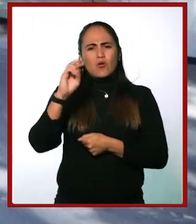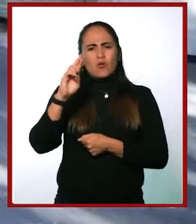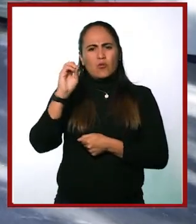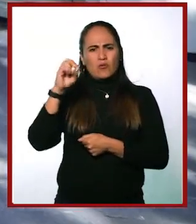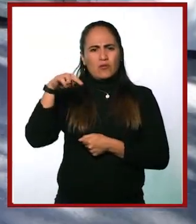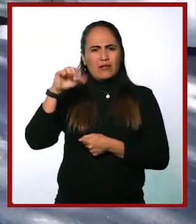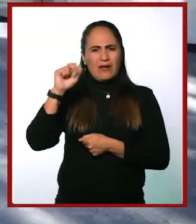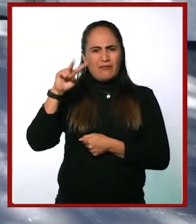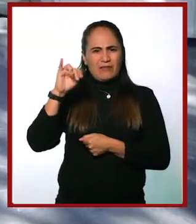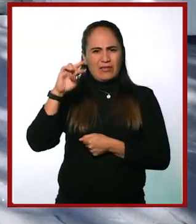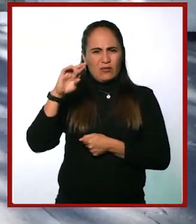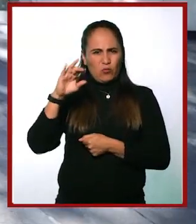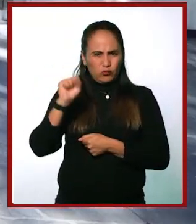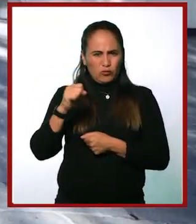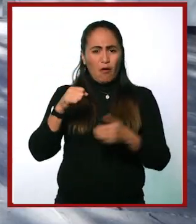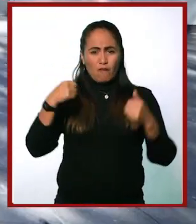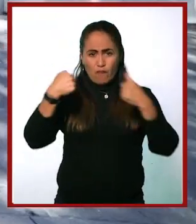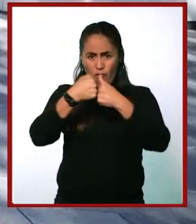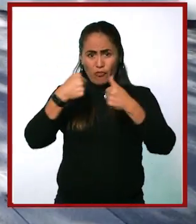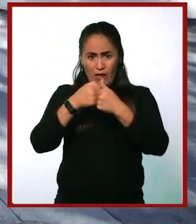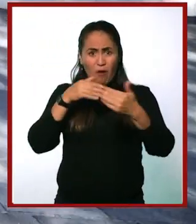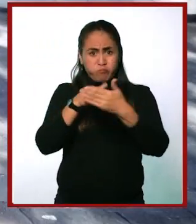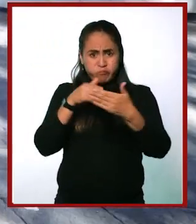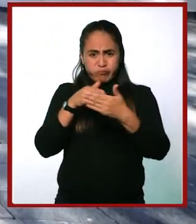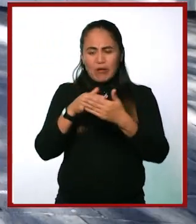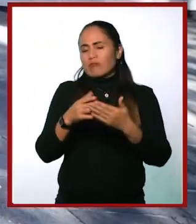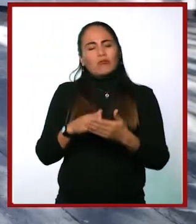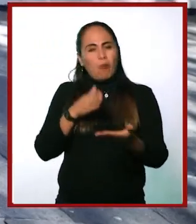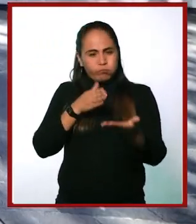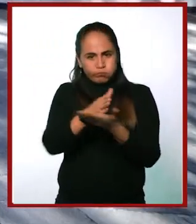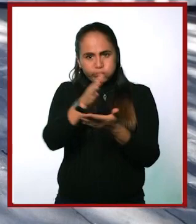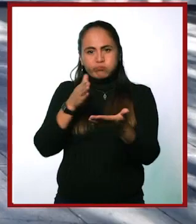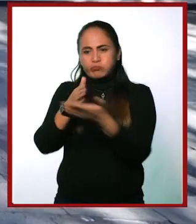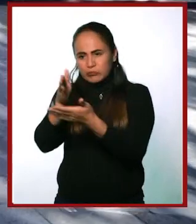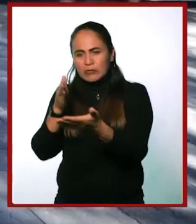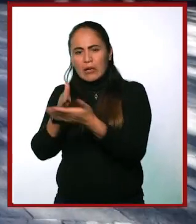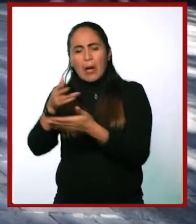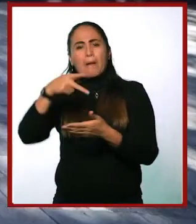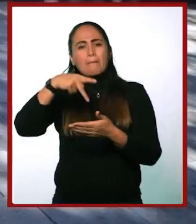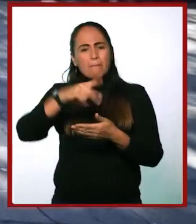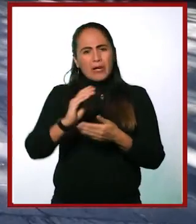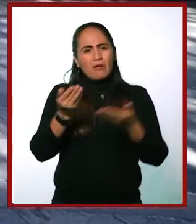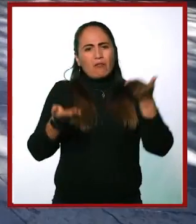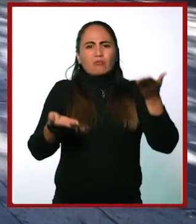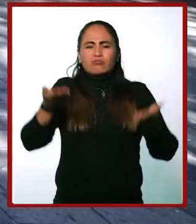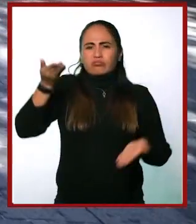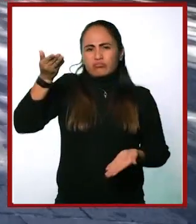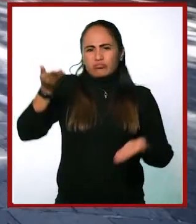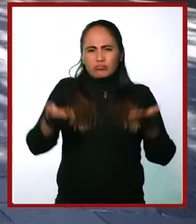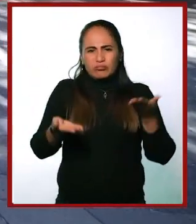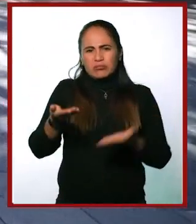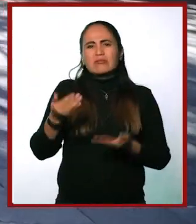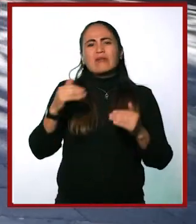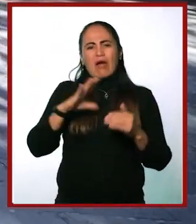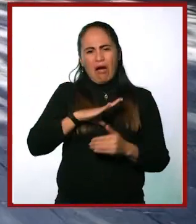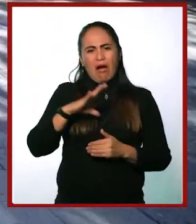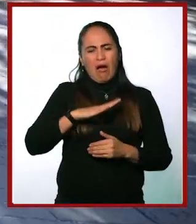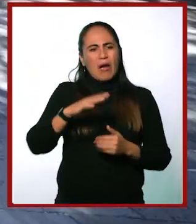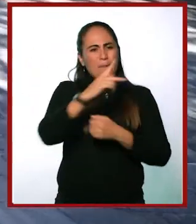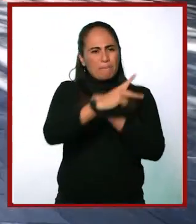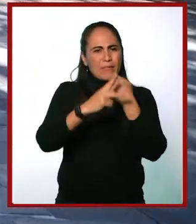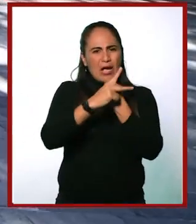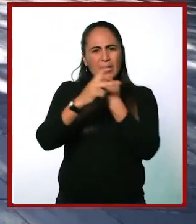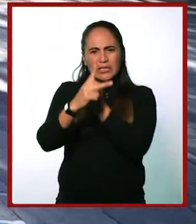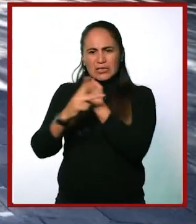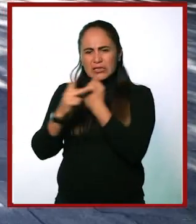las fronteras y puede infectarnos a todos y todas, su impacto cruza por las desigualdades e inequidades sociales presentes en los